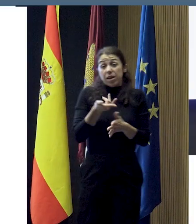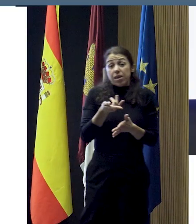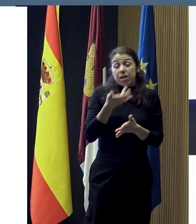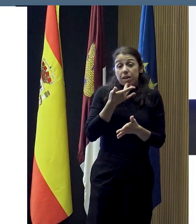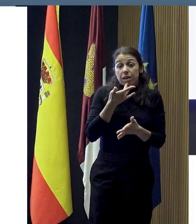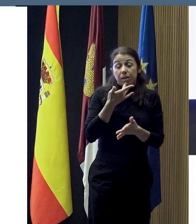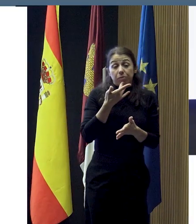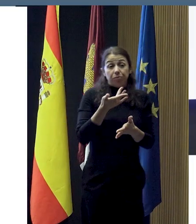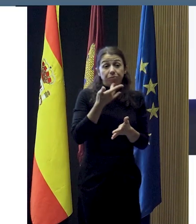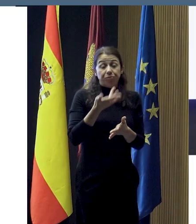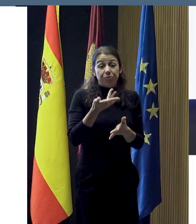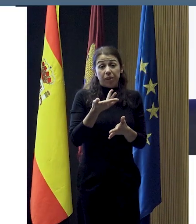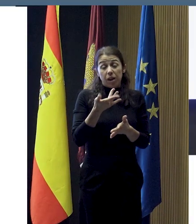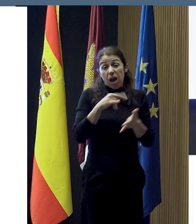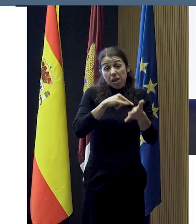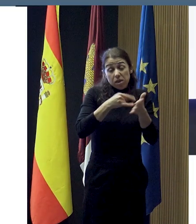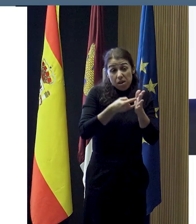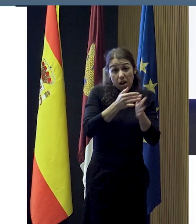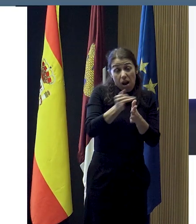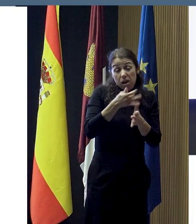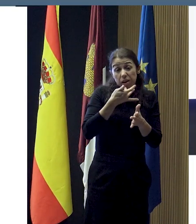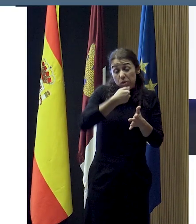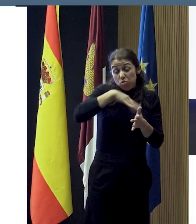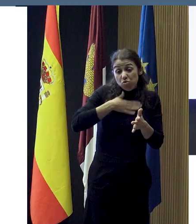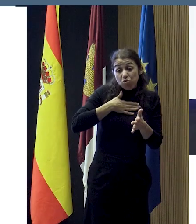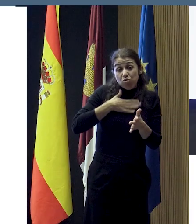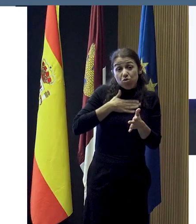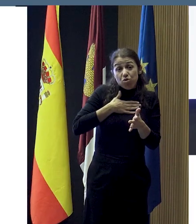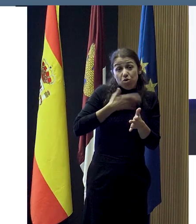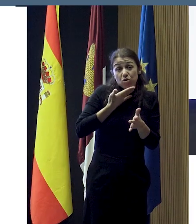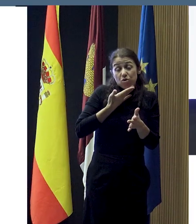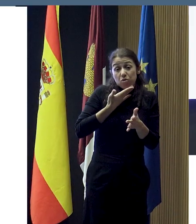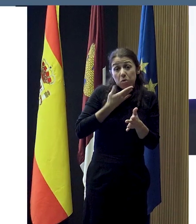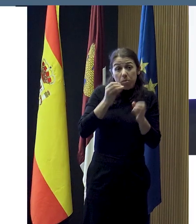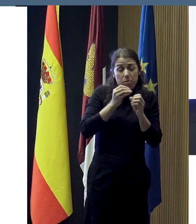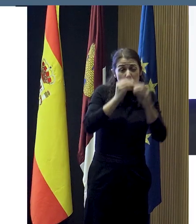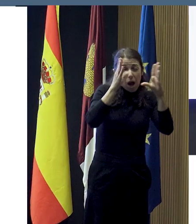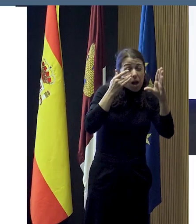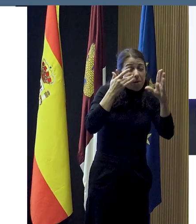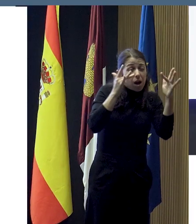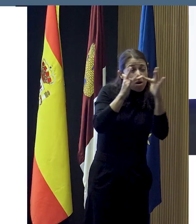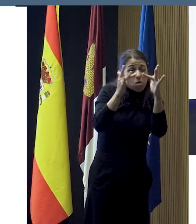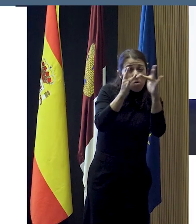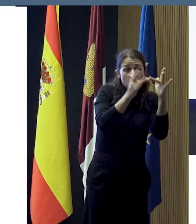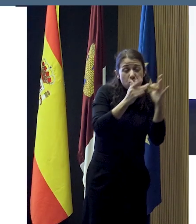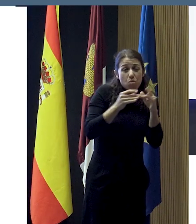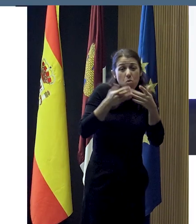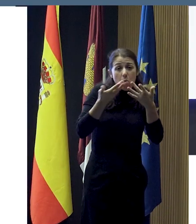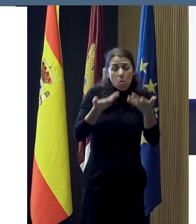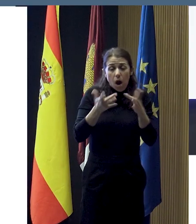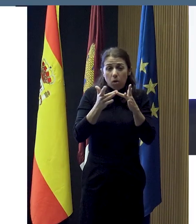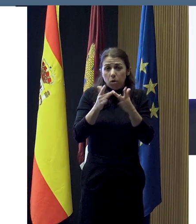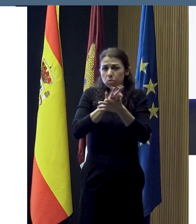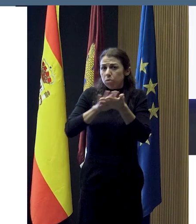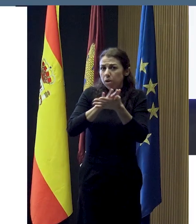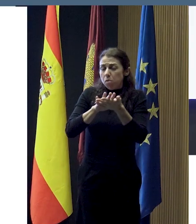hay técnicas en las que nosotros podemos encender y ver qué conexiones hablan entre sí en